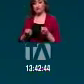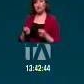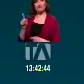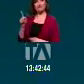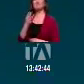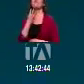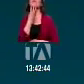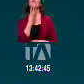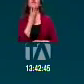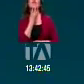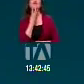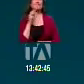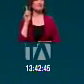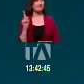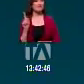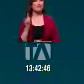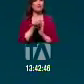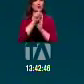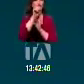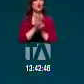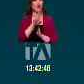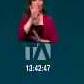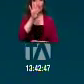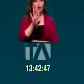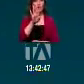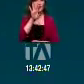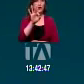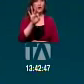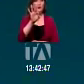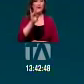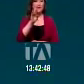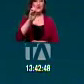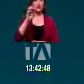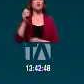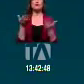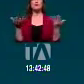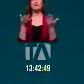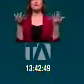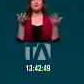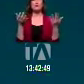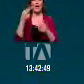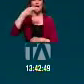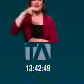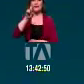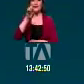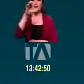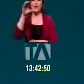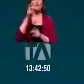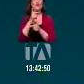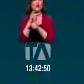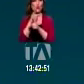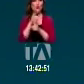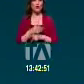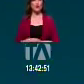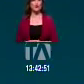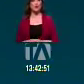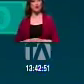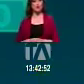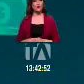Bucaram Pulley, recibió una donación de $49,700 de HDC Producciones y, en el mismo